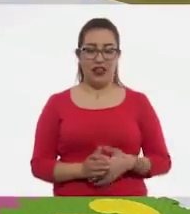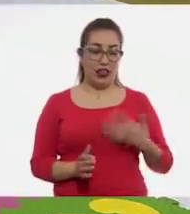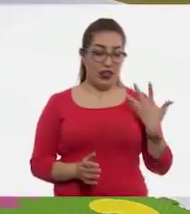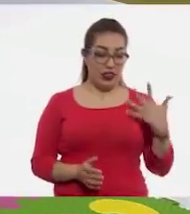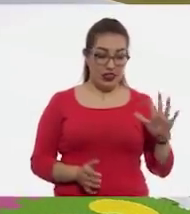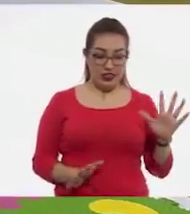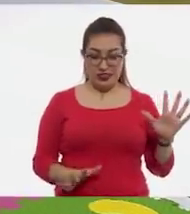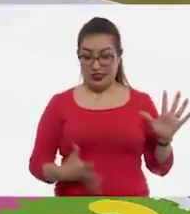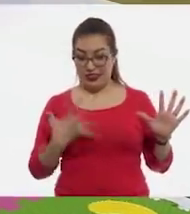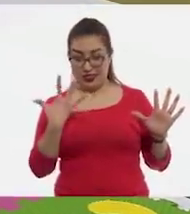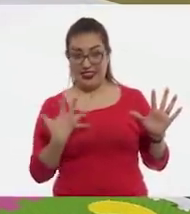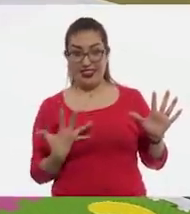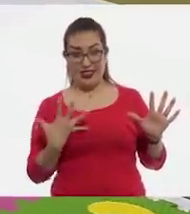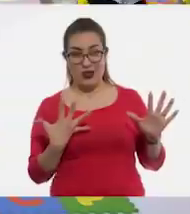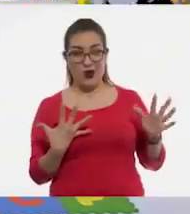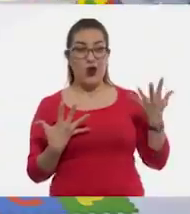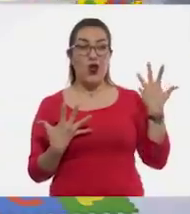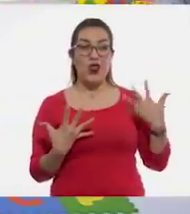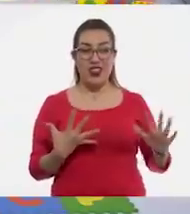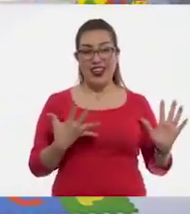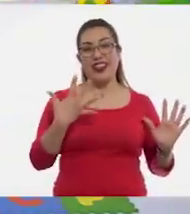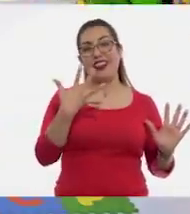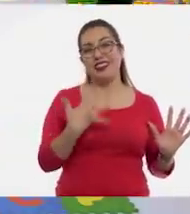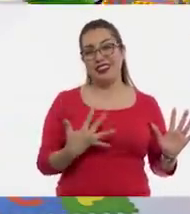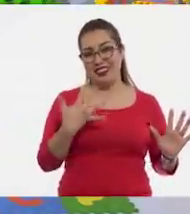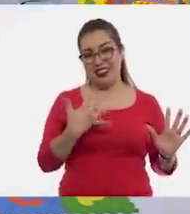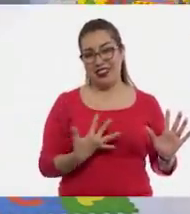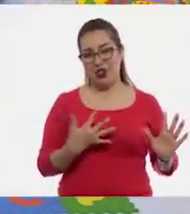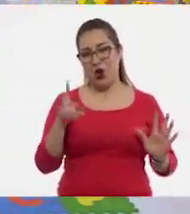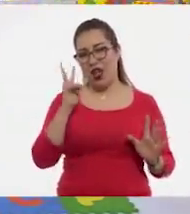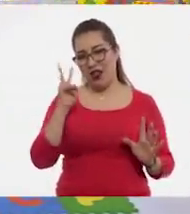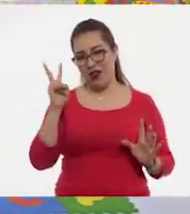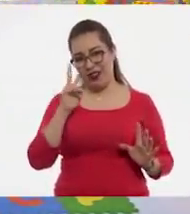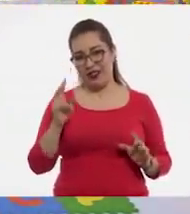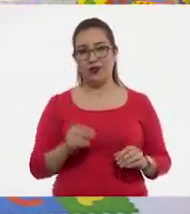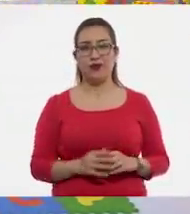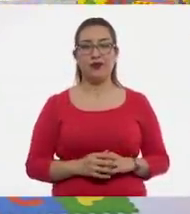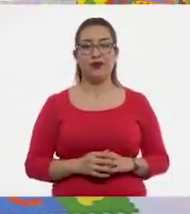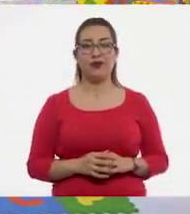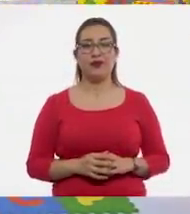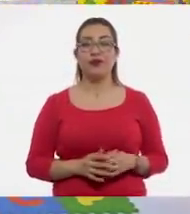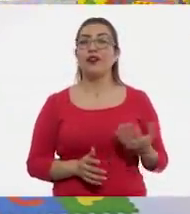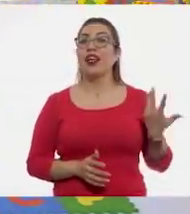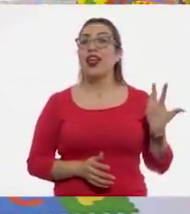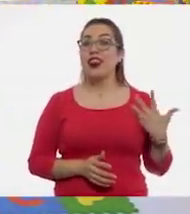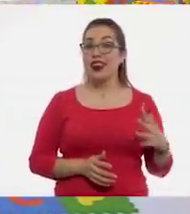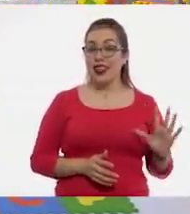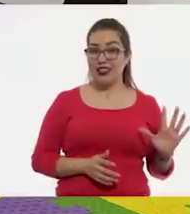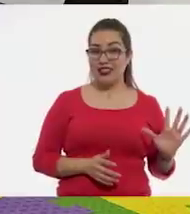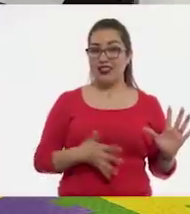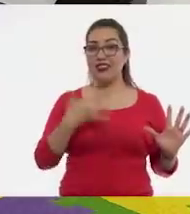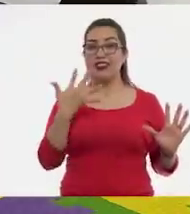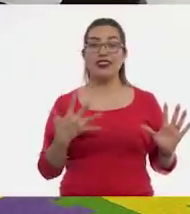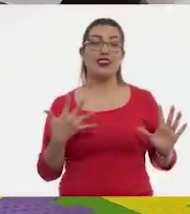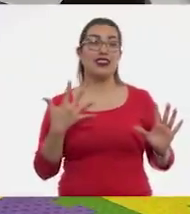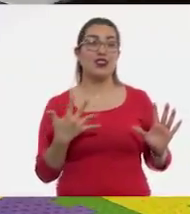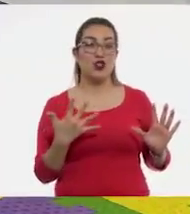5. Muy bien. A ver, hagamos rápidamente la suma. ¿Cuánto es? Tenemos 10 y